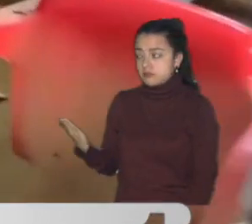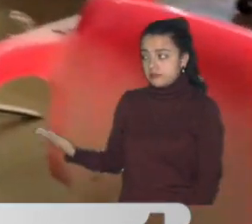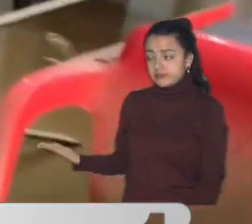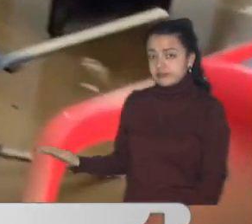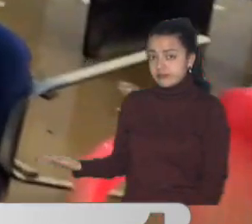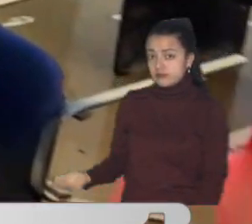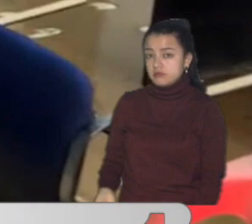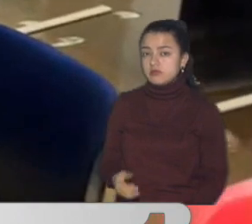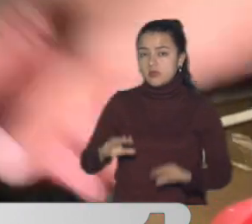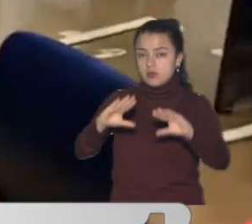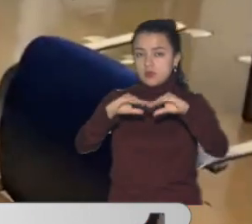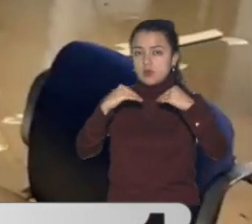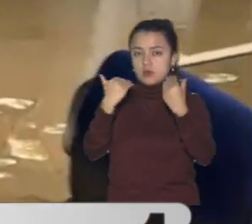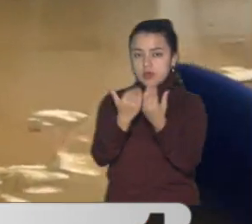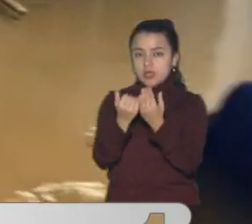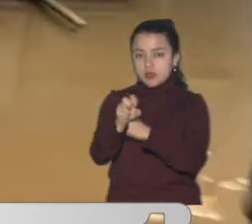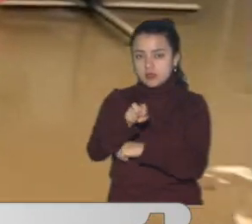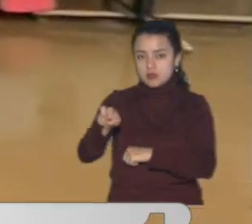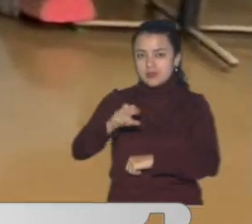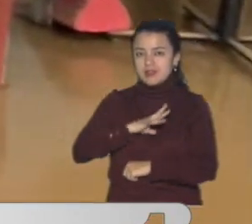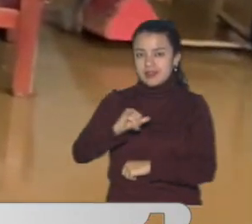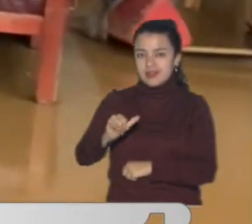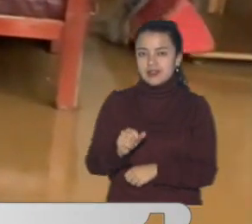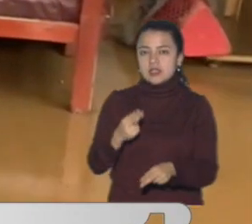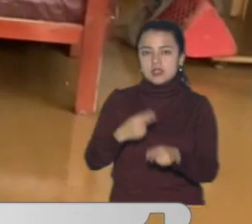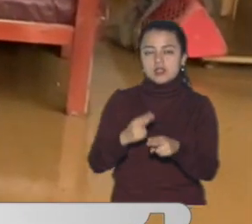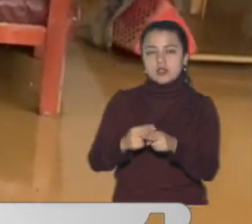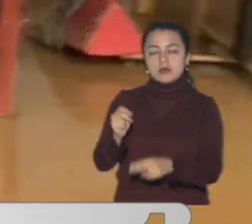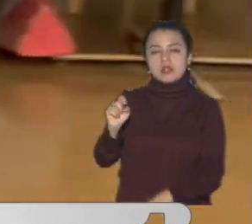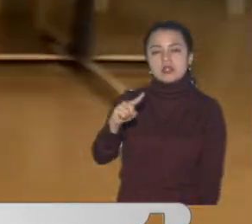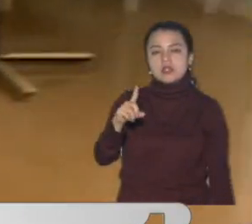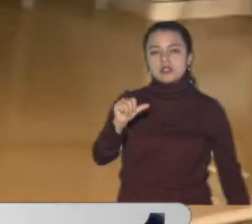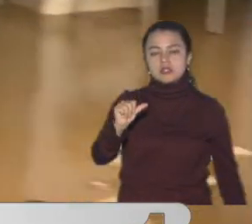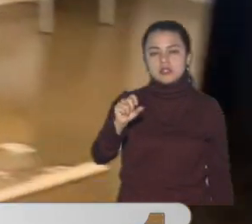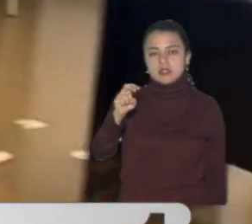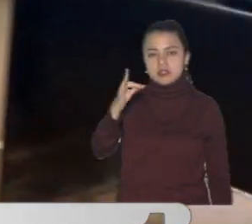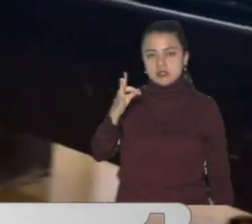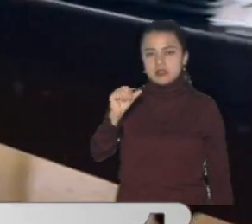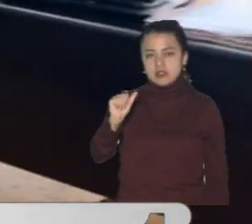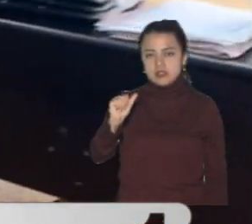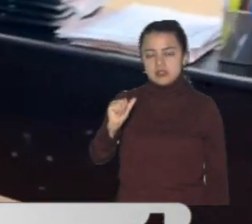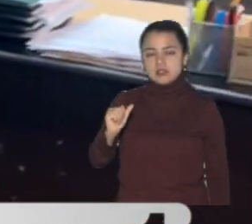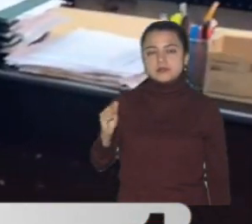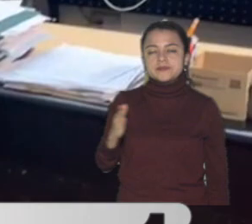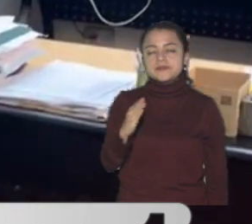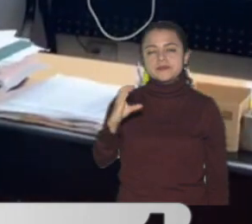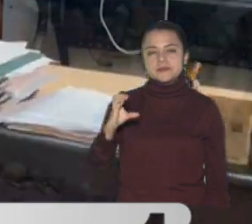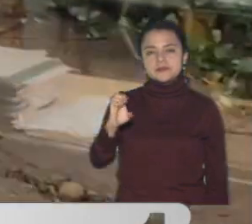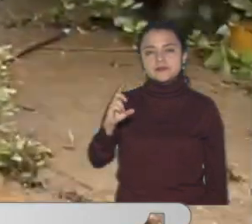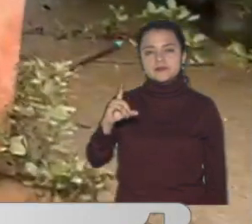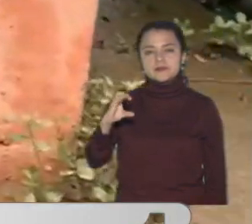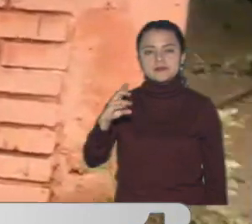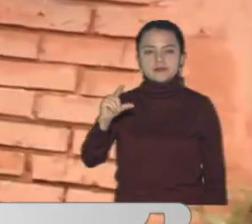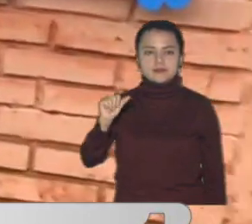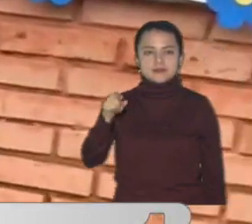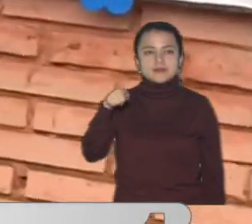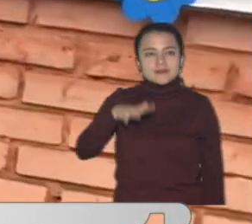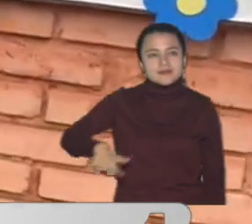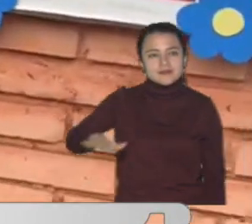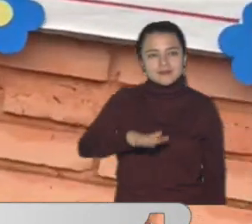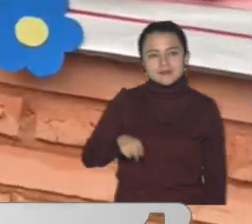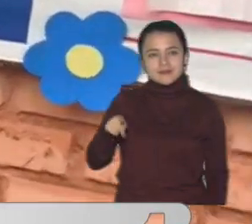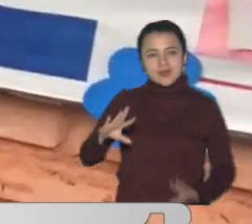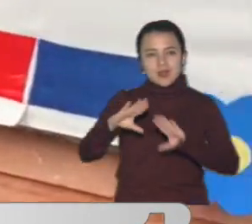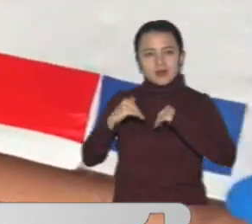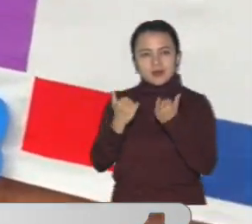educativa de Santa Cecilia en el norte de Cali, luego del colapso del alcantarillado que se presentó en medio del fuerte aguacero y por el desbordamiento de un canal de aguas